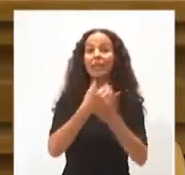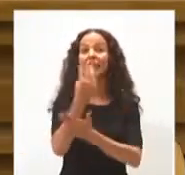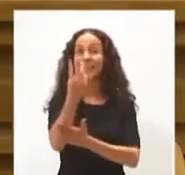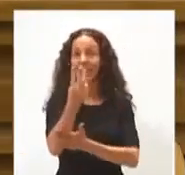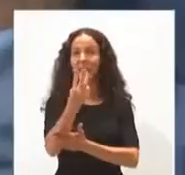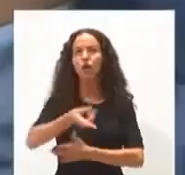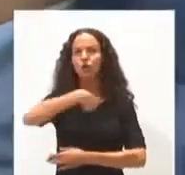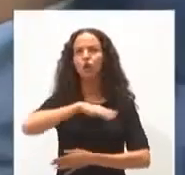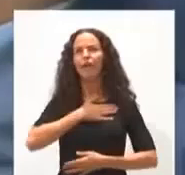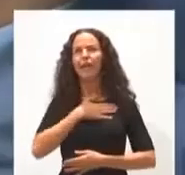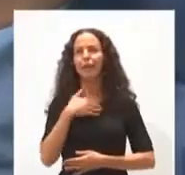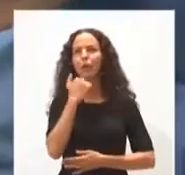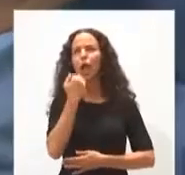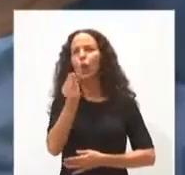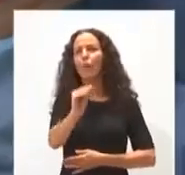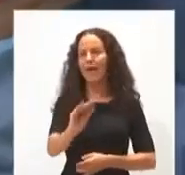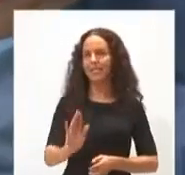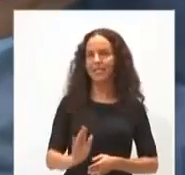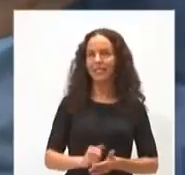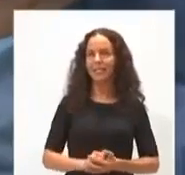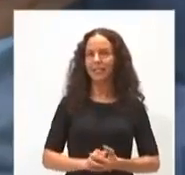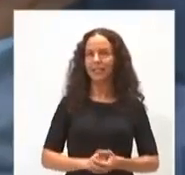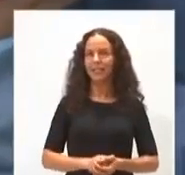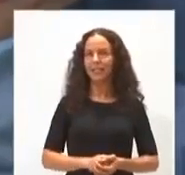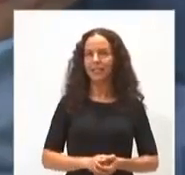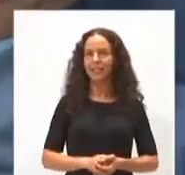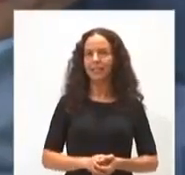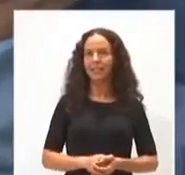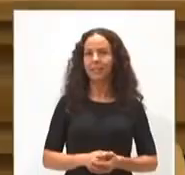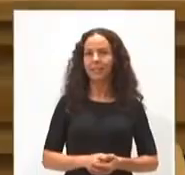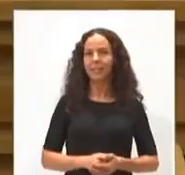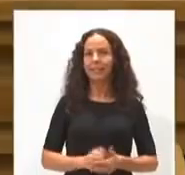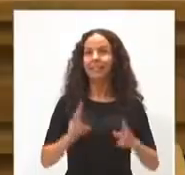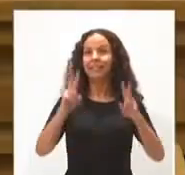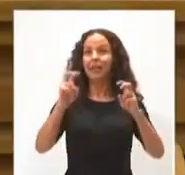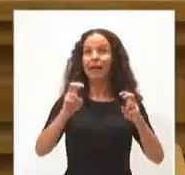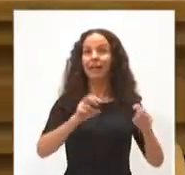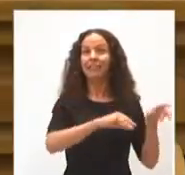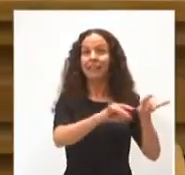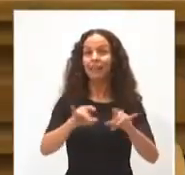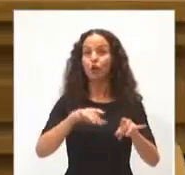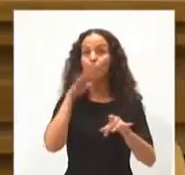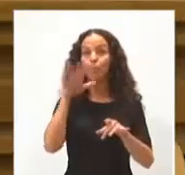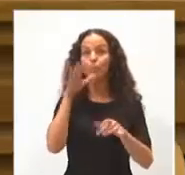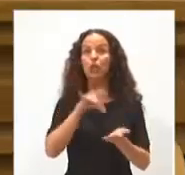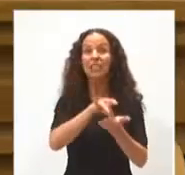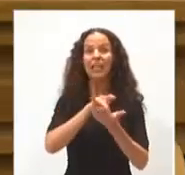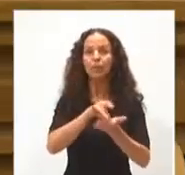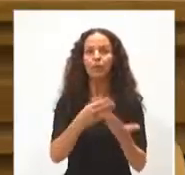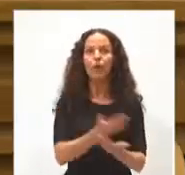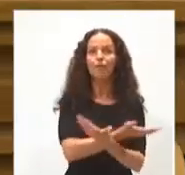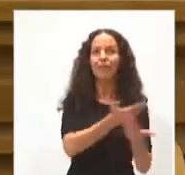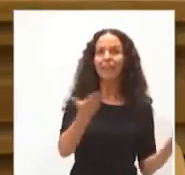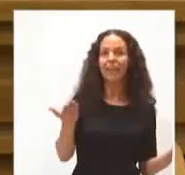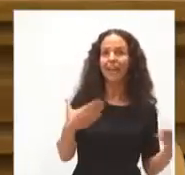incorporar un elemento añadido un elemento añadido también en la distribución en el territorio porque el servicio no es fácil de aplicar en el conjunto ni va a ir creciendo